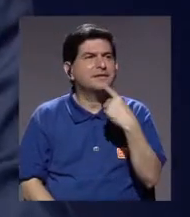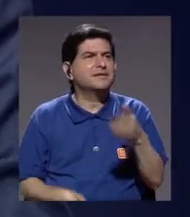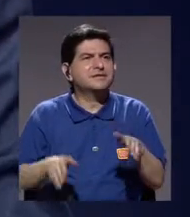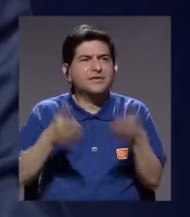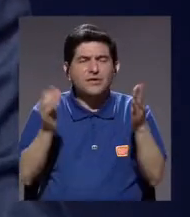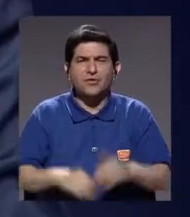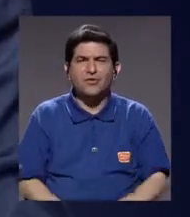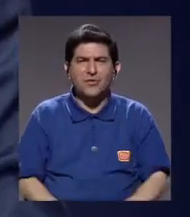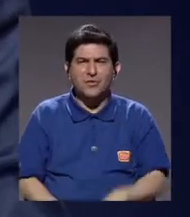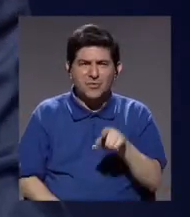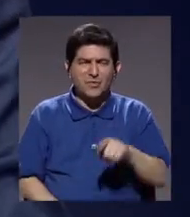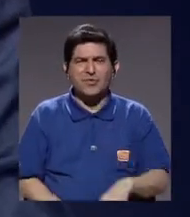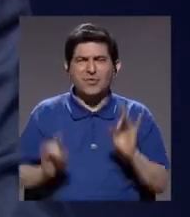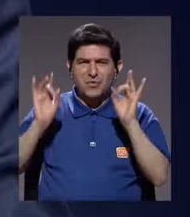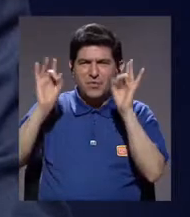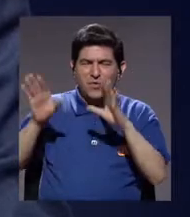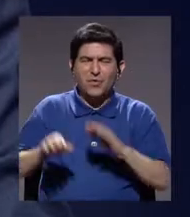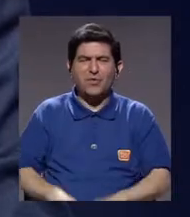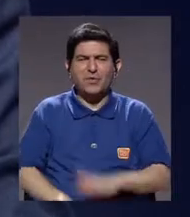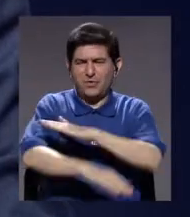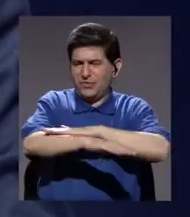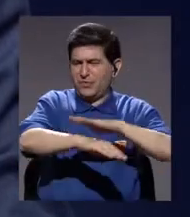¿cómo se dice? Racial, es decir, una sí.